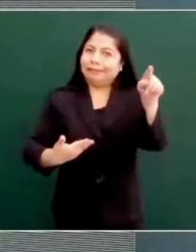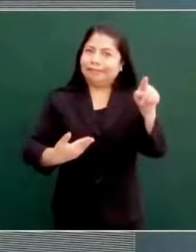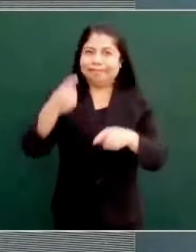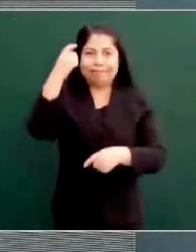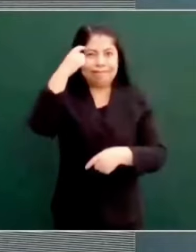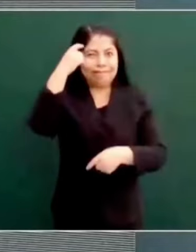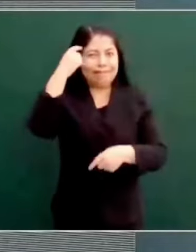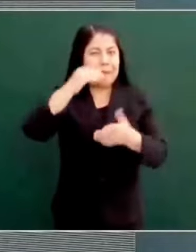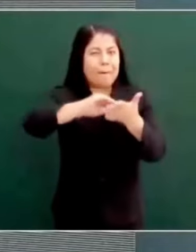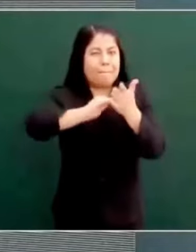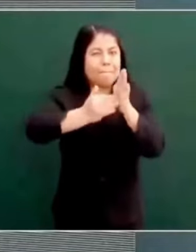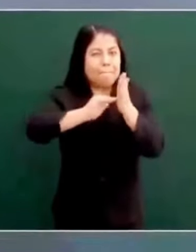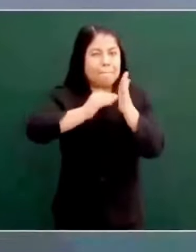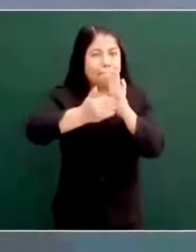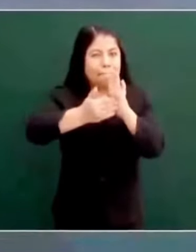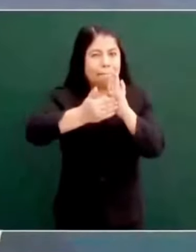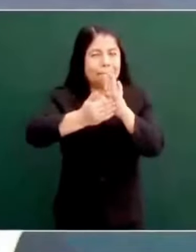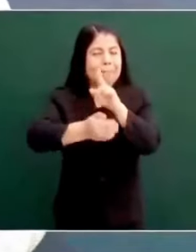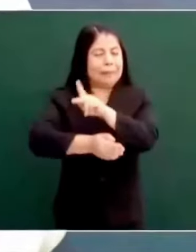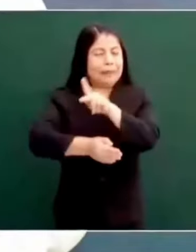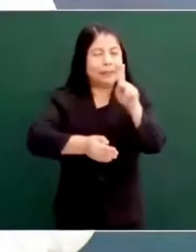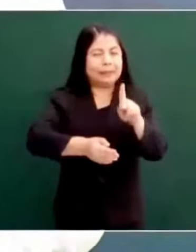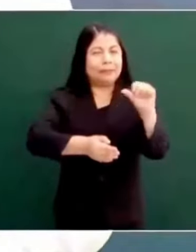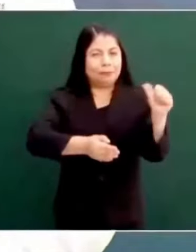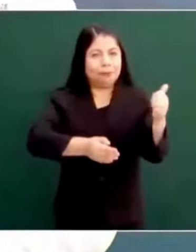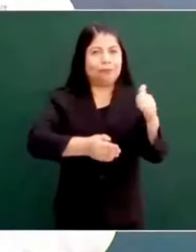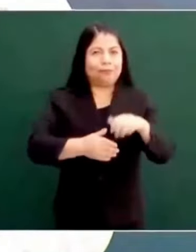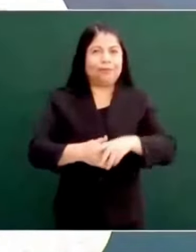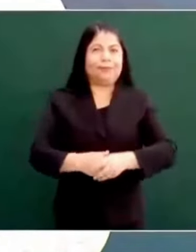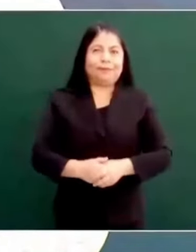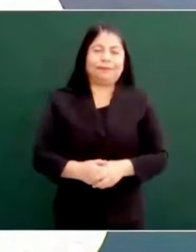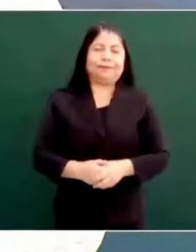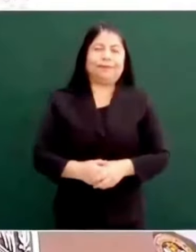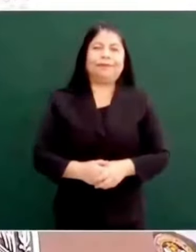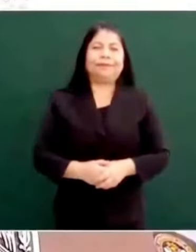Primero, desplazamos a China